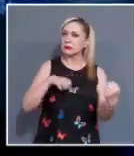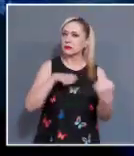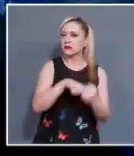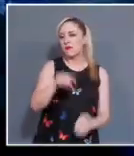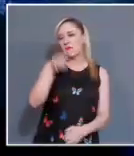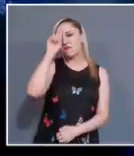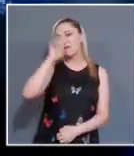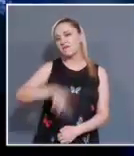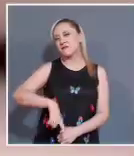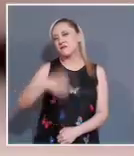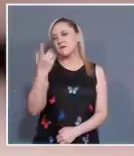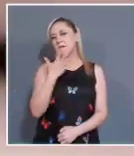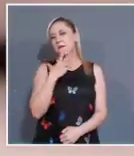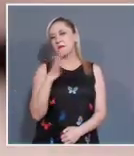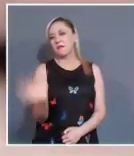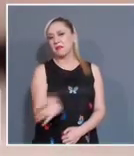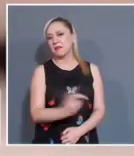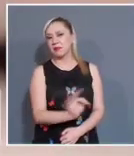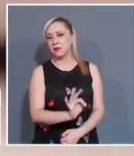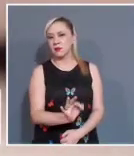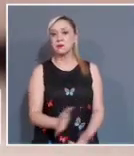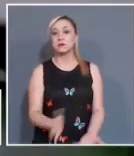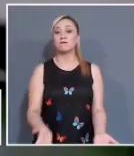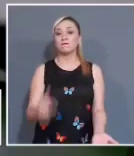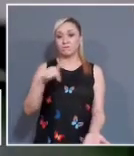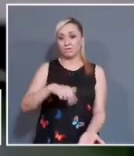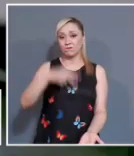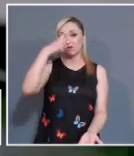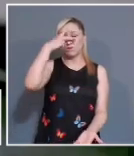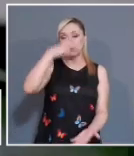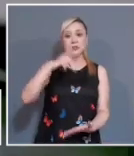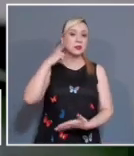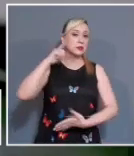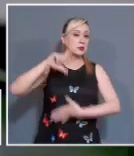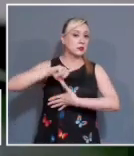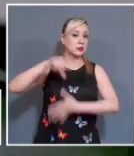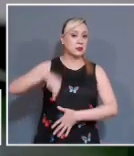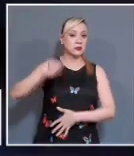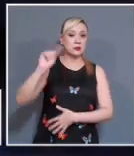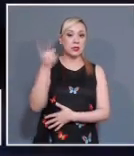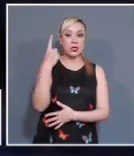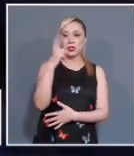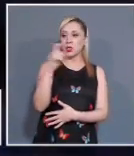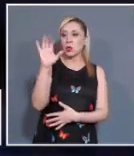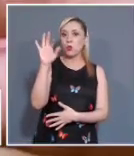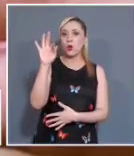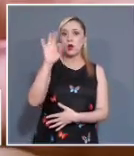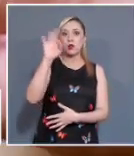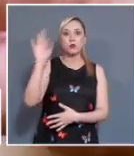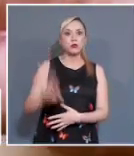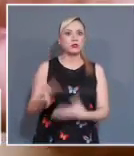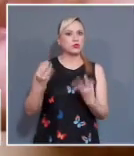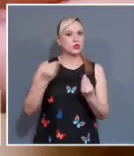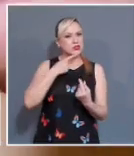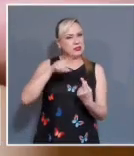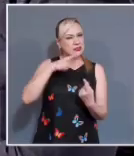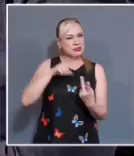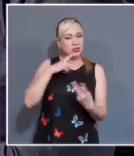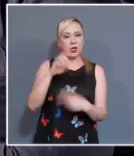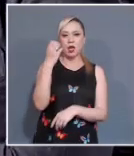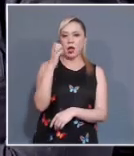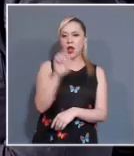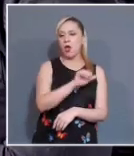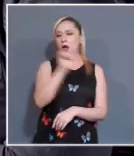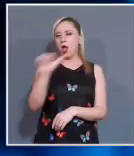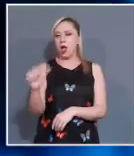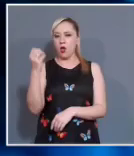México es el país con más fraudes en línea de Latinoamérica, con el 140% de casos. Entre enero y octubre de 2022,